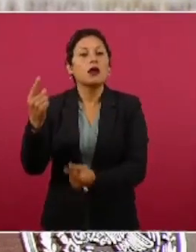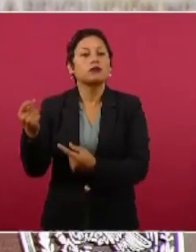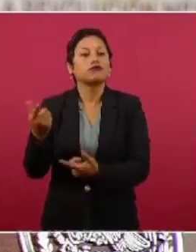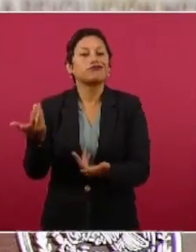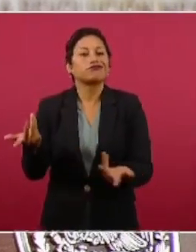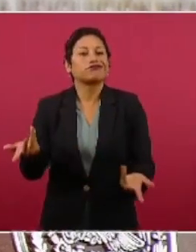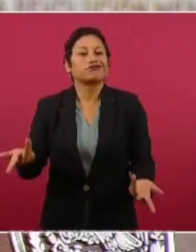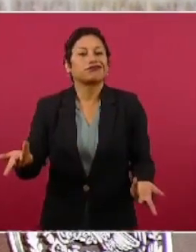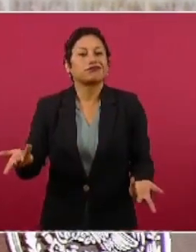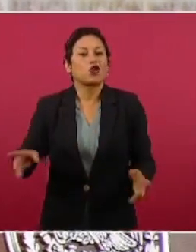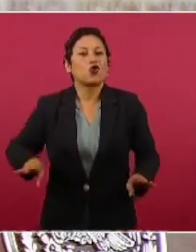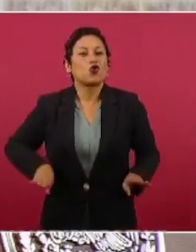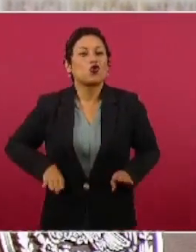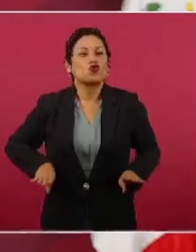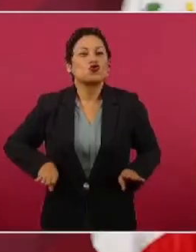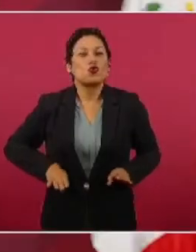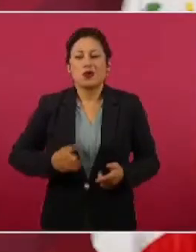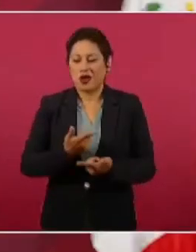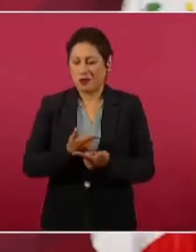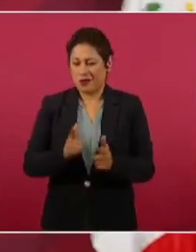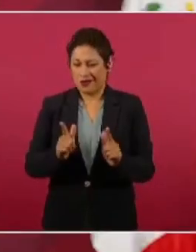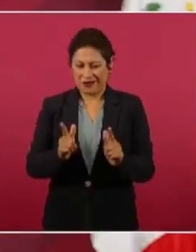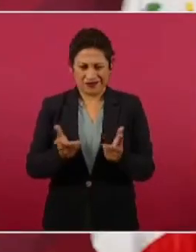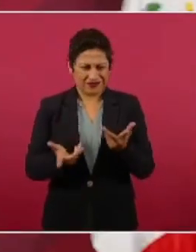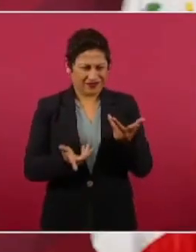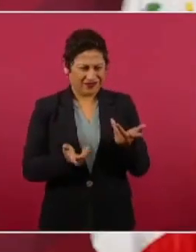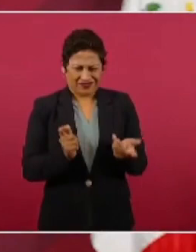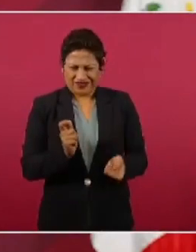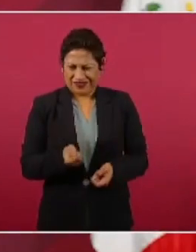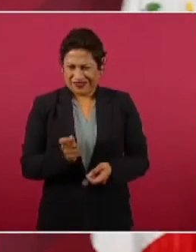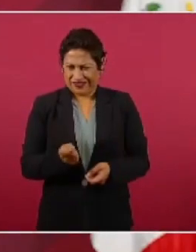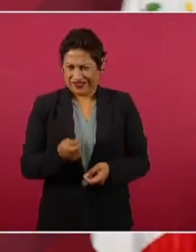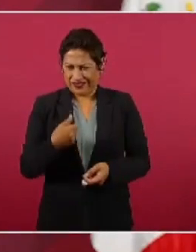a negociar con la libertad.